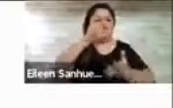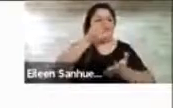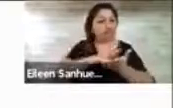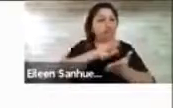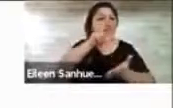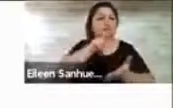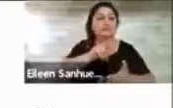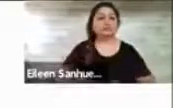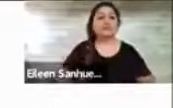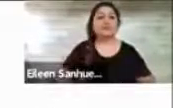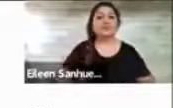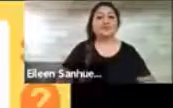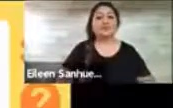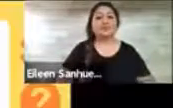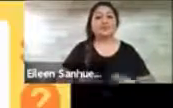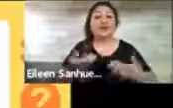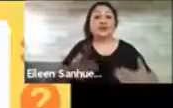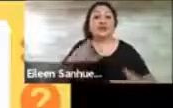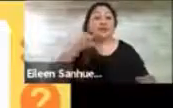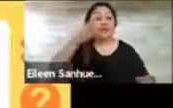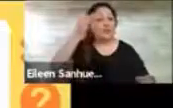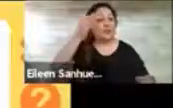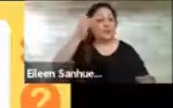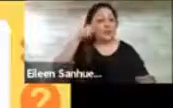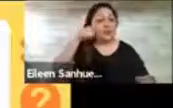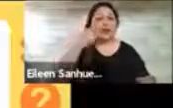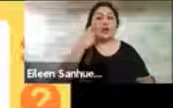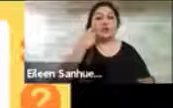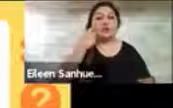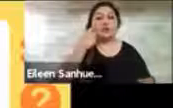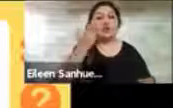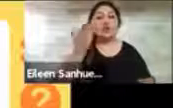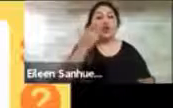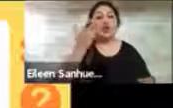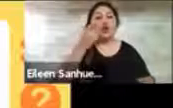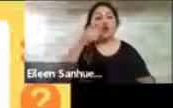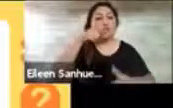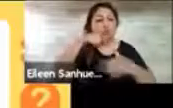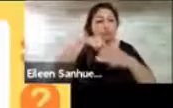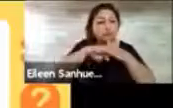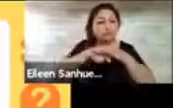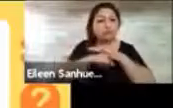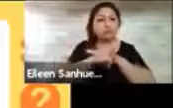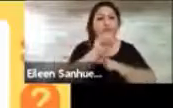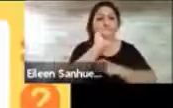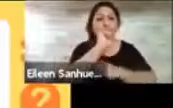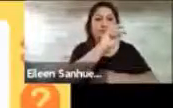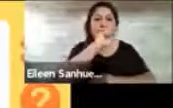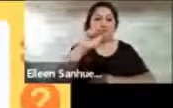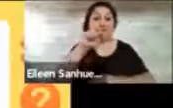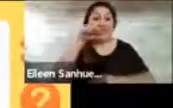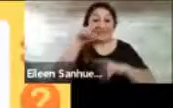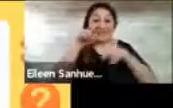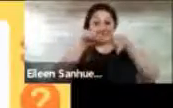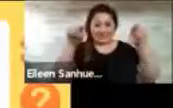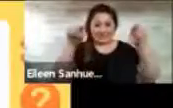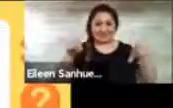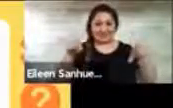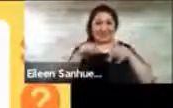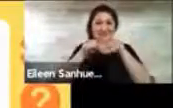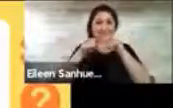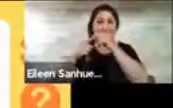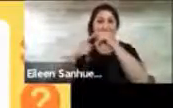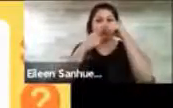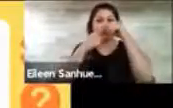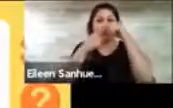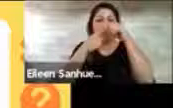vamos a conocer cómo es esta aplicación por dentro. Este es como el escritorio principal. Como pueden ver arriba